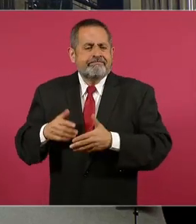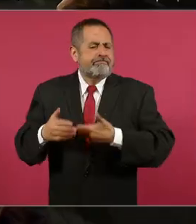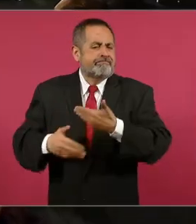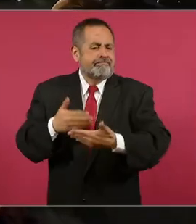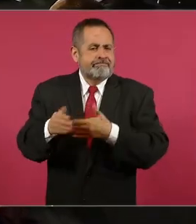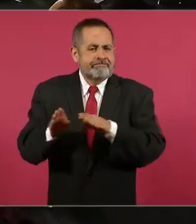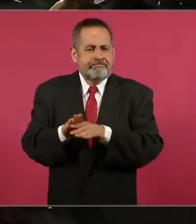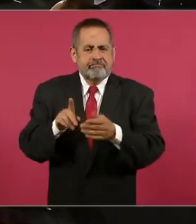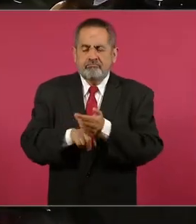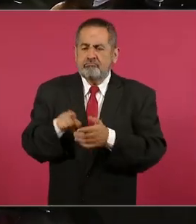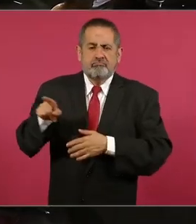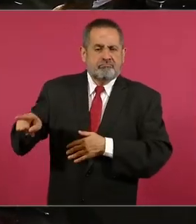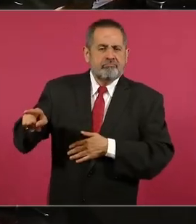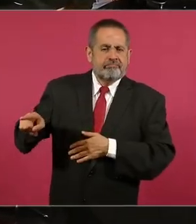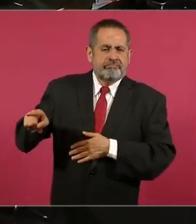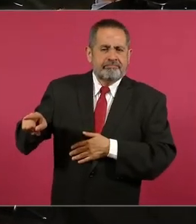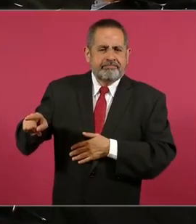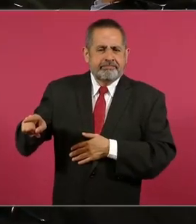como